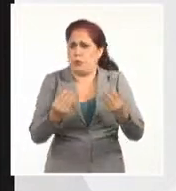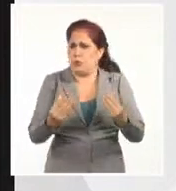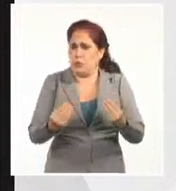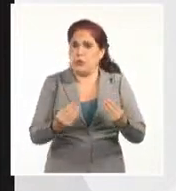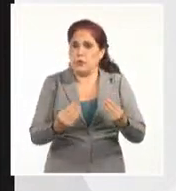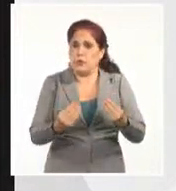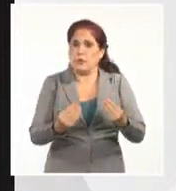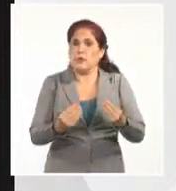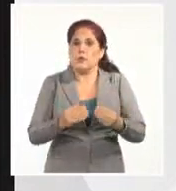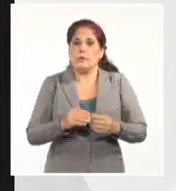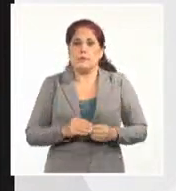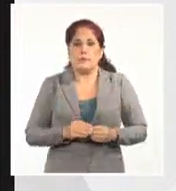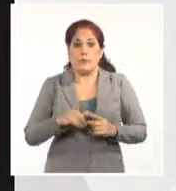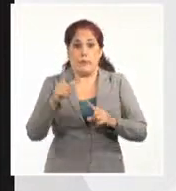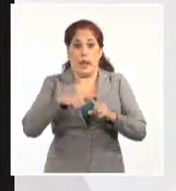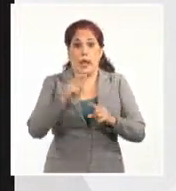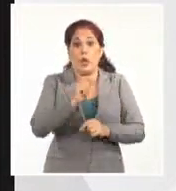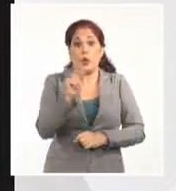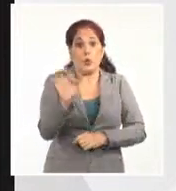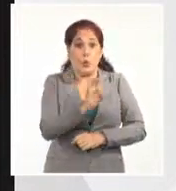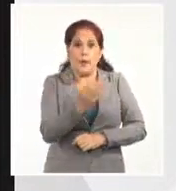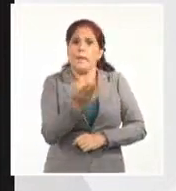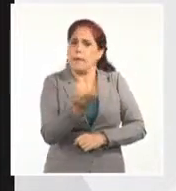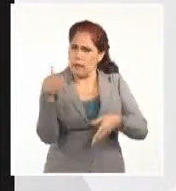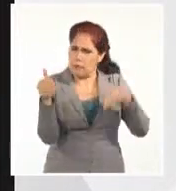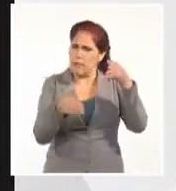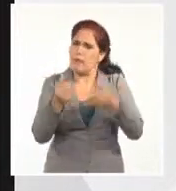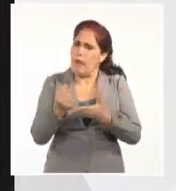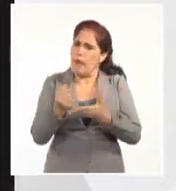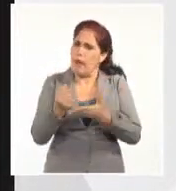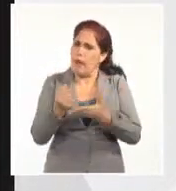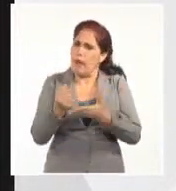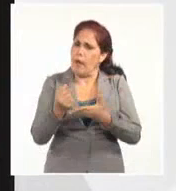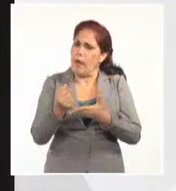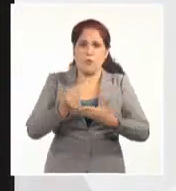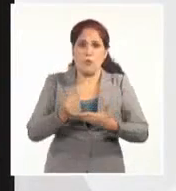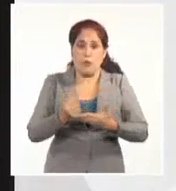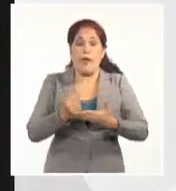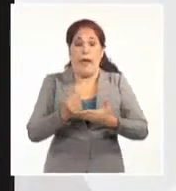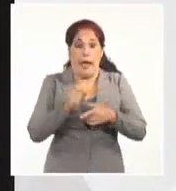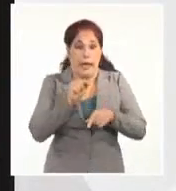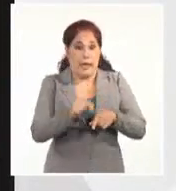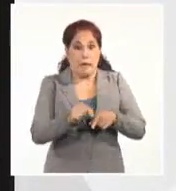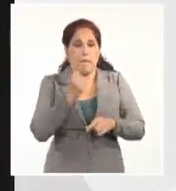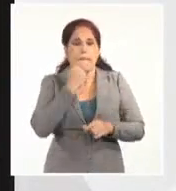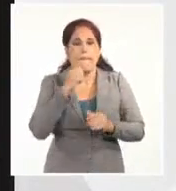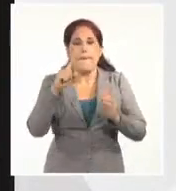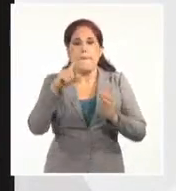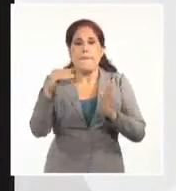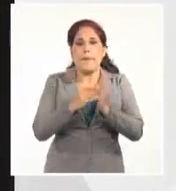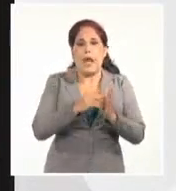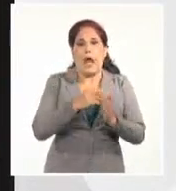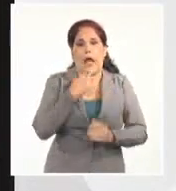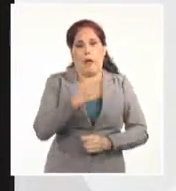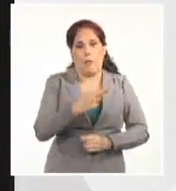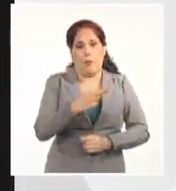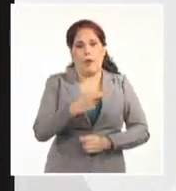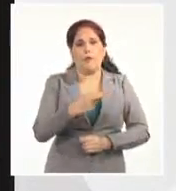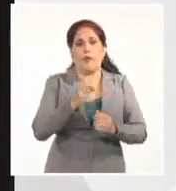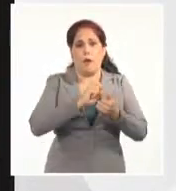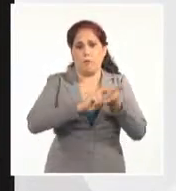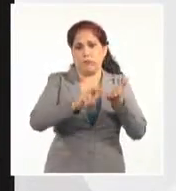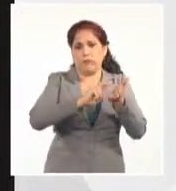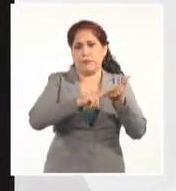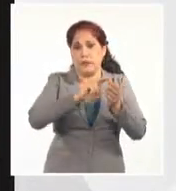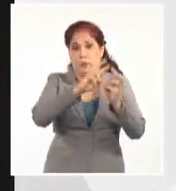respondiendo a los tweets de esos artistas pidiendo que participen, también hay un de 1.000 respuestas en el